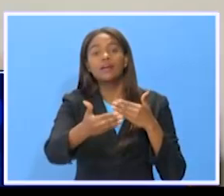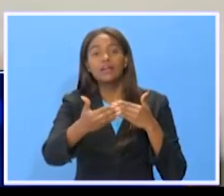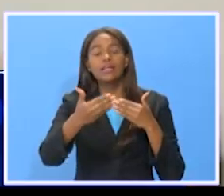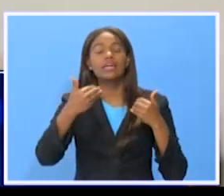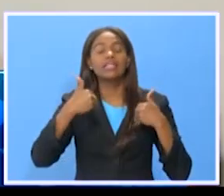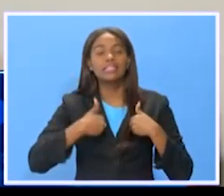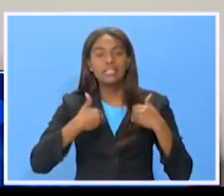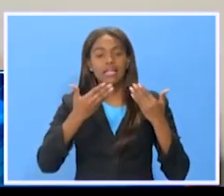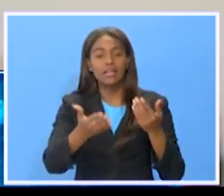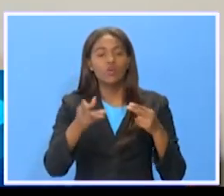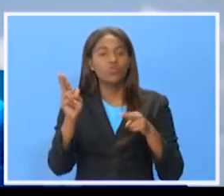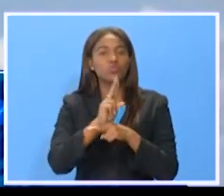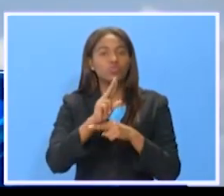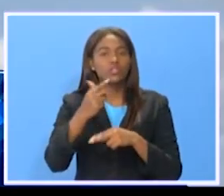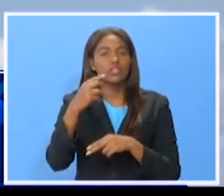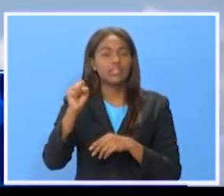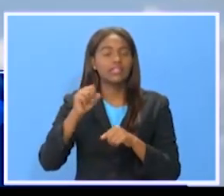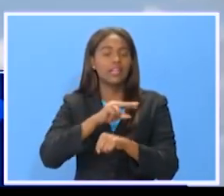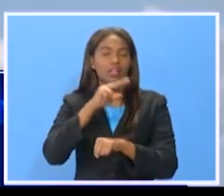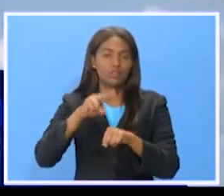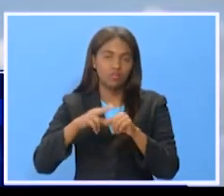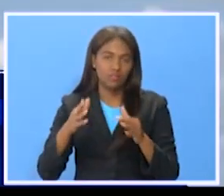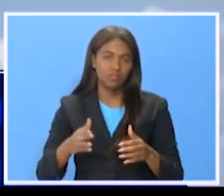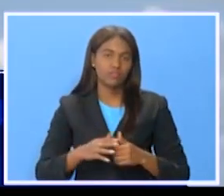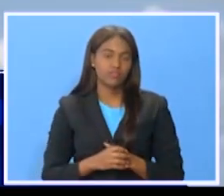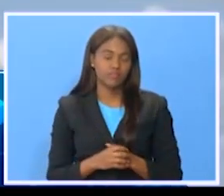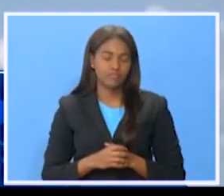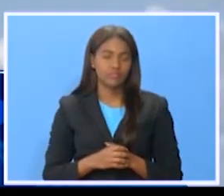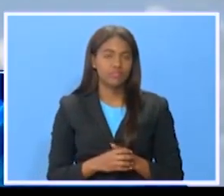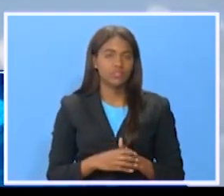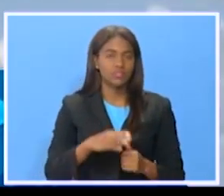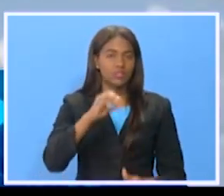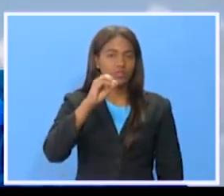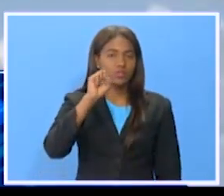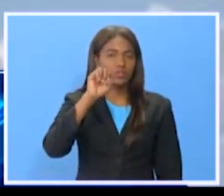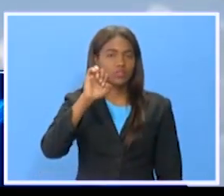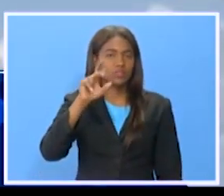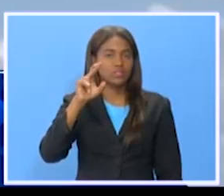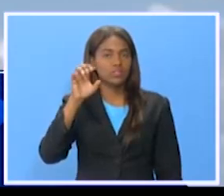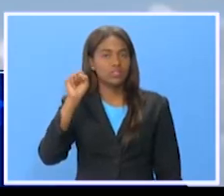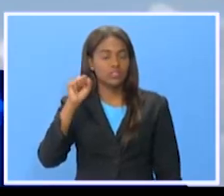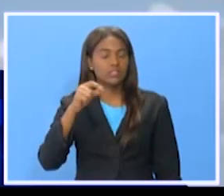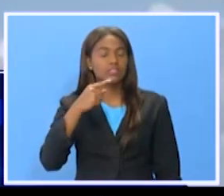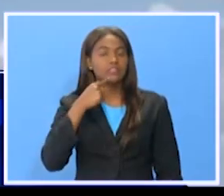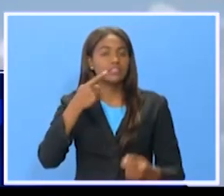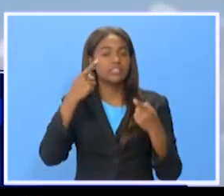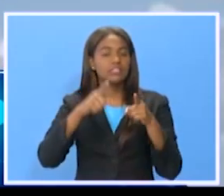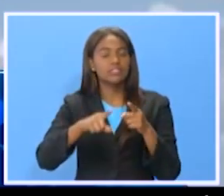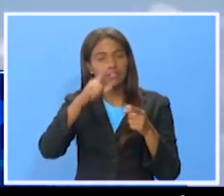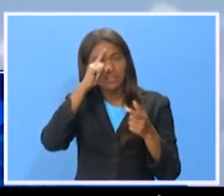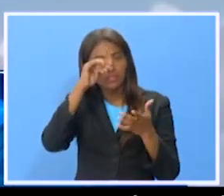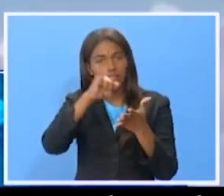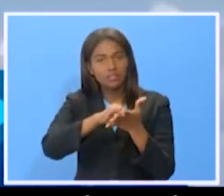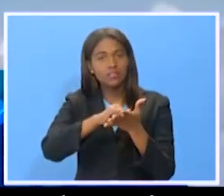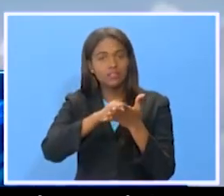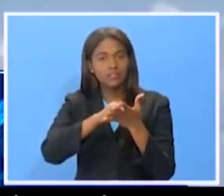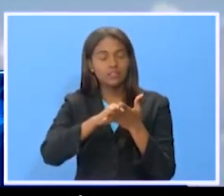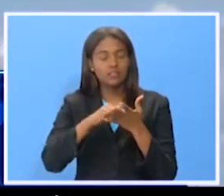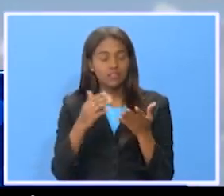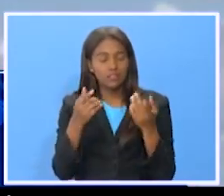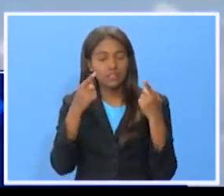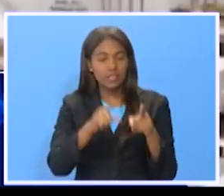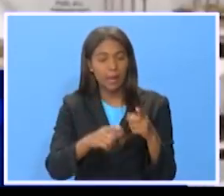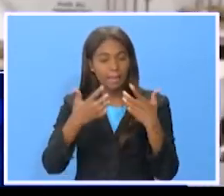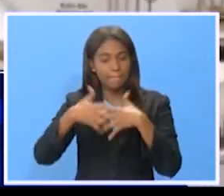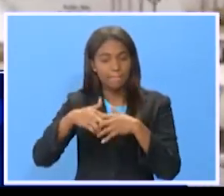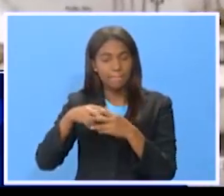estén utilizando gas natural. Osiris de León sostuvo que la reducción anual de gases de efecto invernadero en las operaciones de las